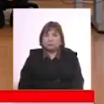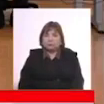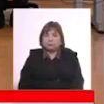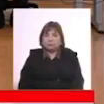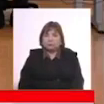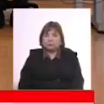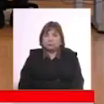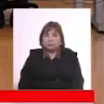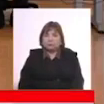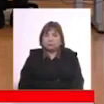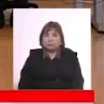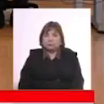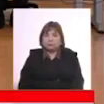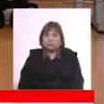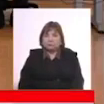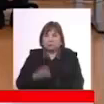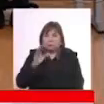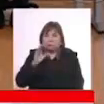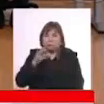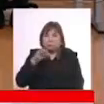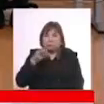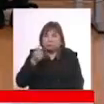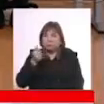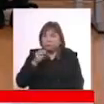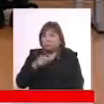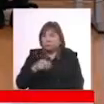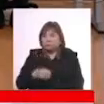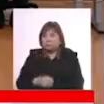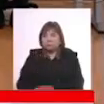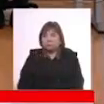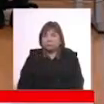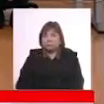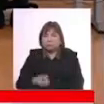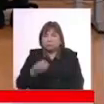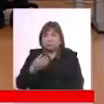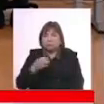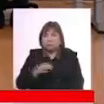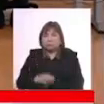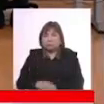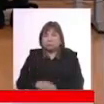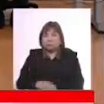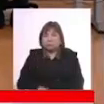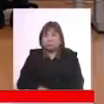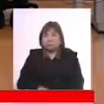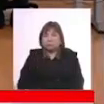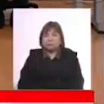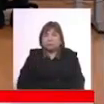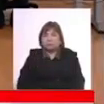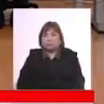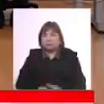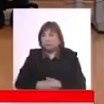Medina Hermosilla, en el chat, a favor, señor presidente. Considerar, secretario.